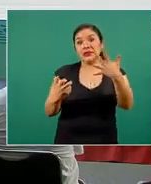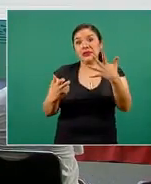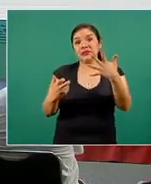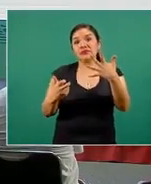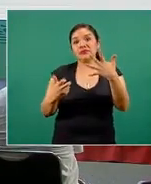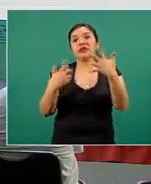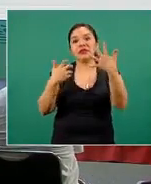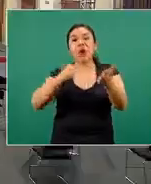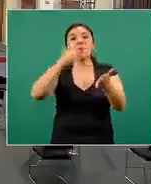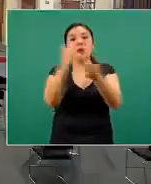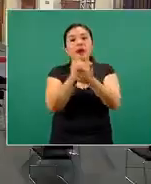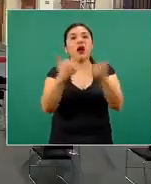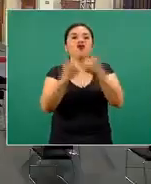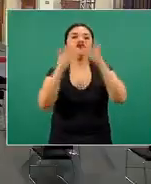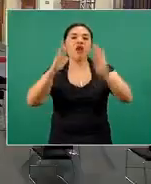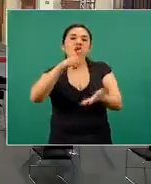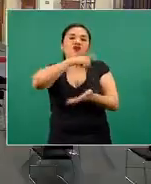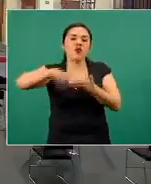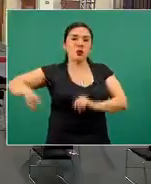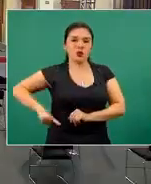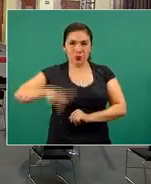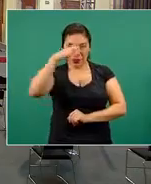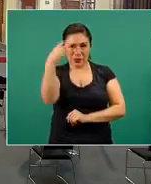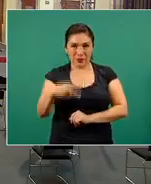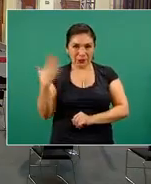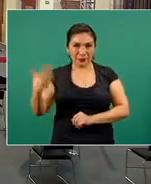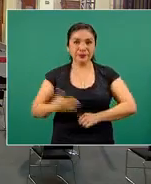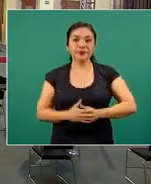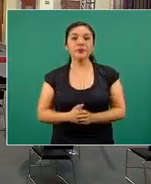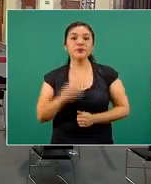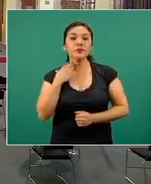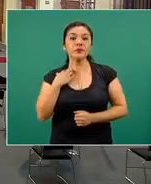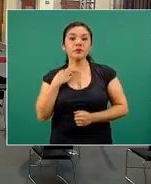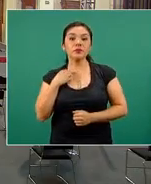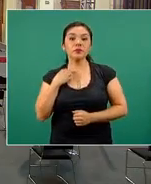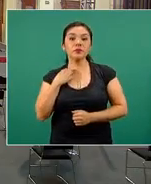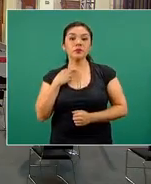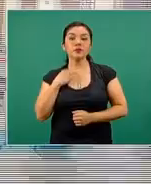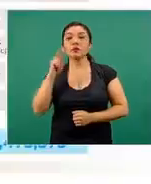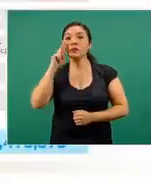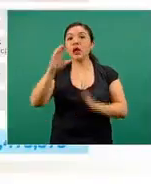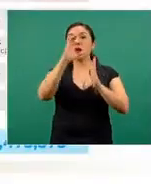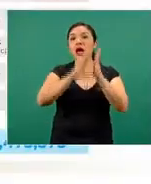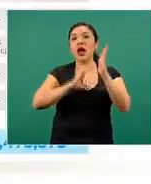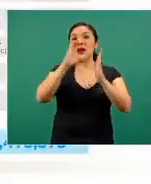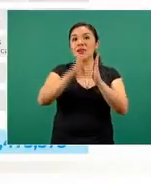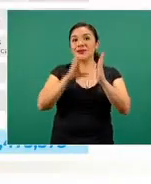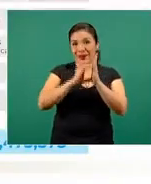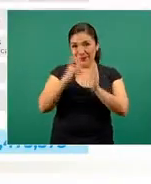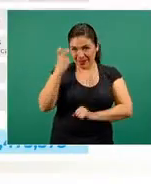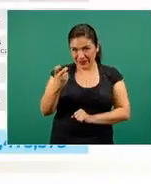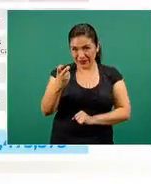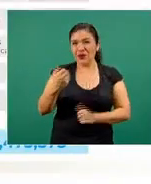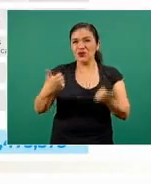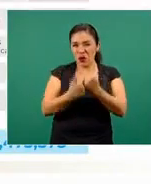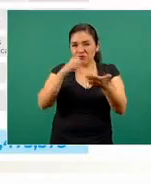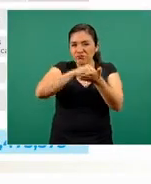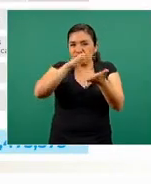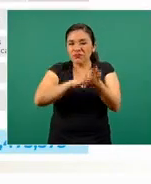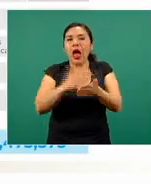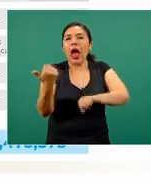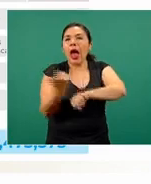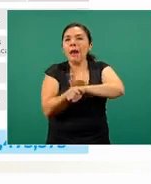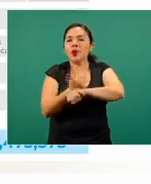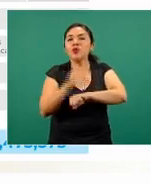por el Gobierno de México. Hay uno más. Aquí está la panorámica del calendario, justamente vamos marcando en amarillo las